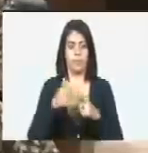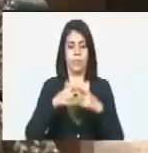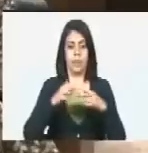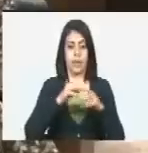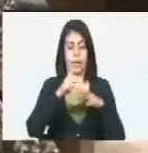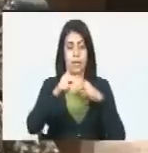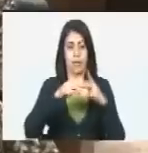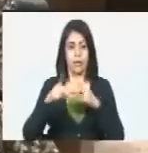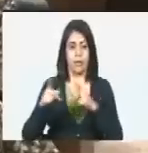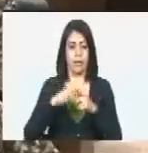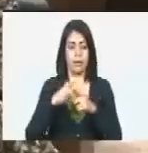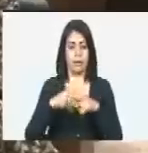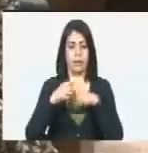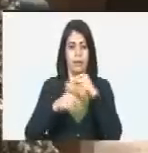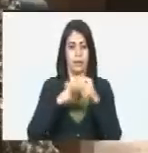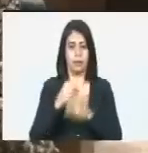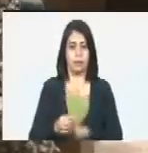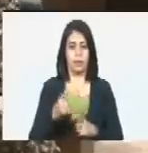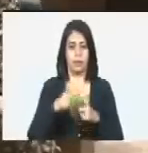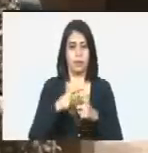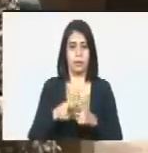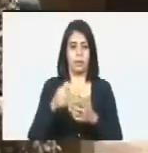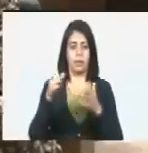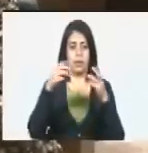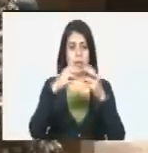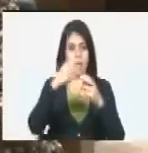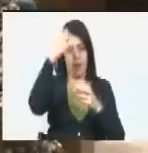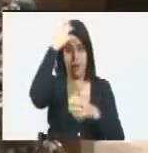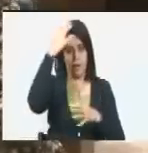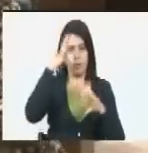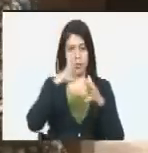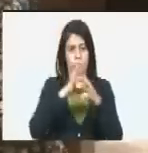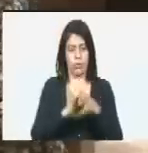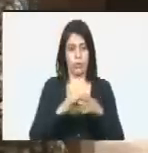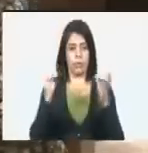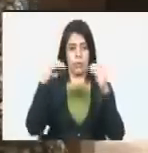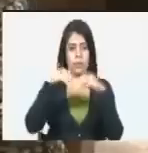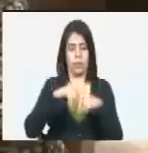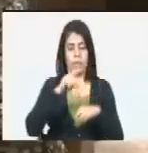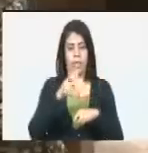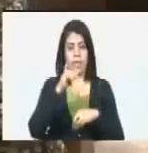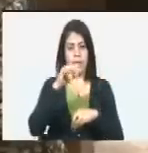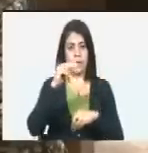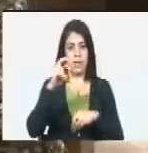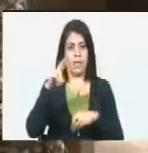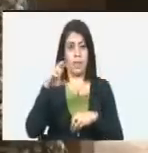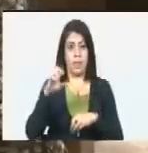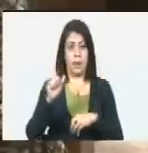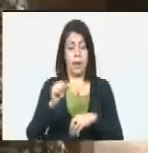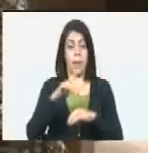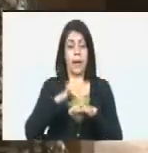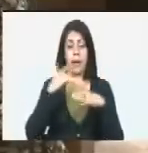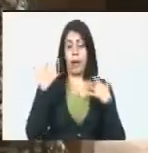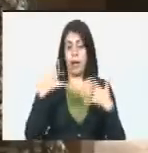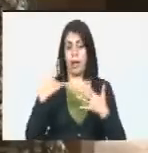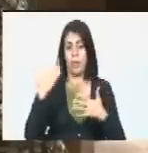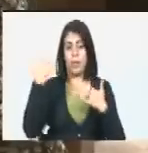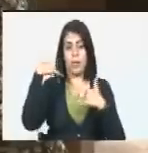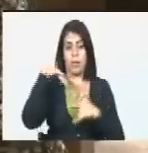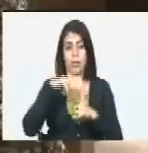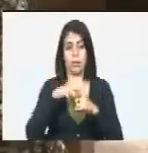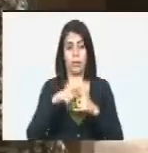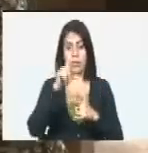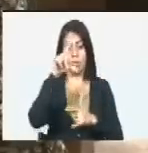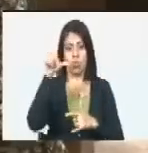si el Reino Unido es quien firma el Acuerdo de Ginebra, y más grave aún, Guyana